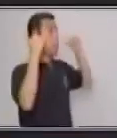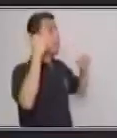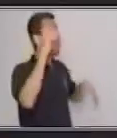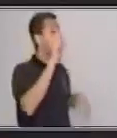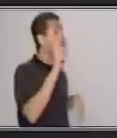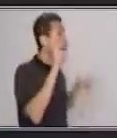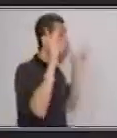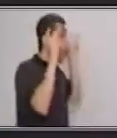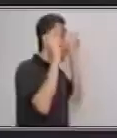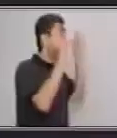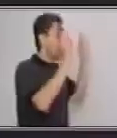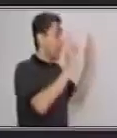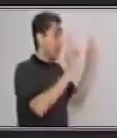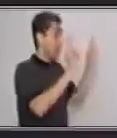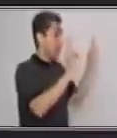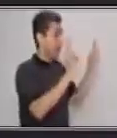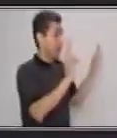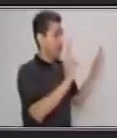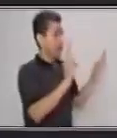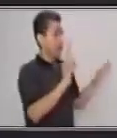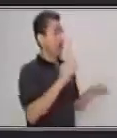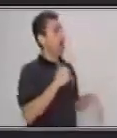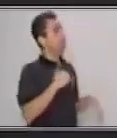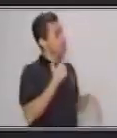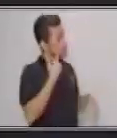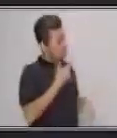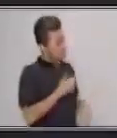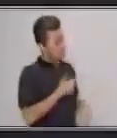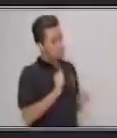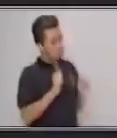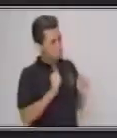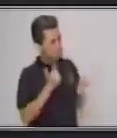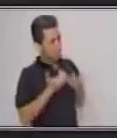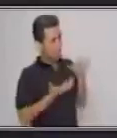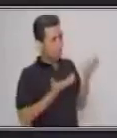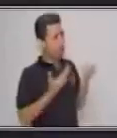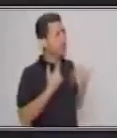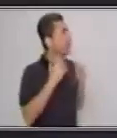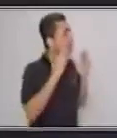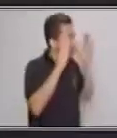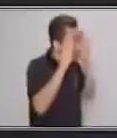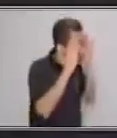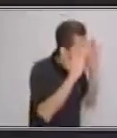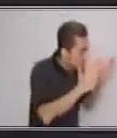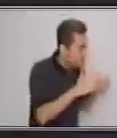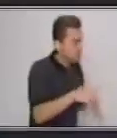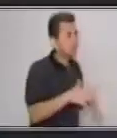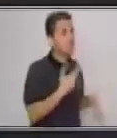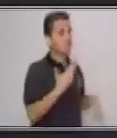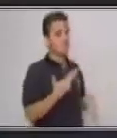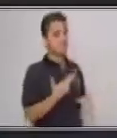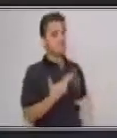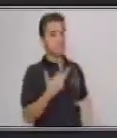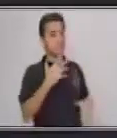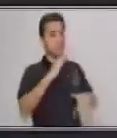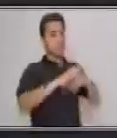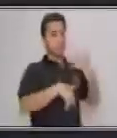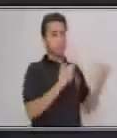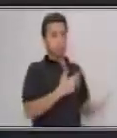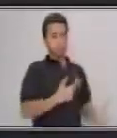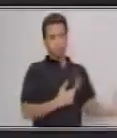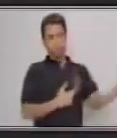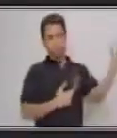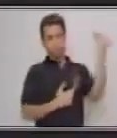mejor. Ahora bien, me agradaba la niña y traté de prestarle atención, pero ella hizo otra